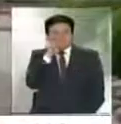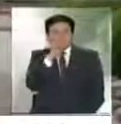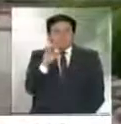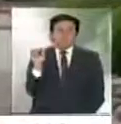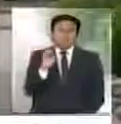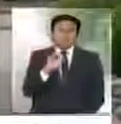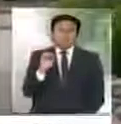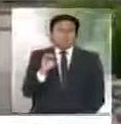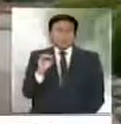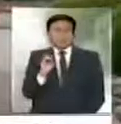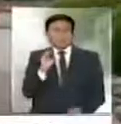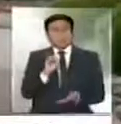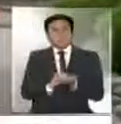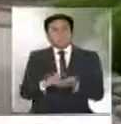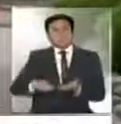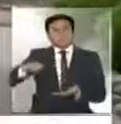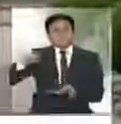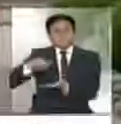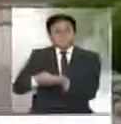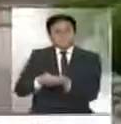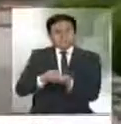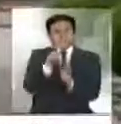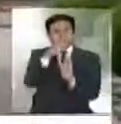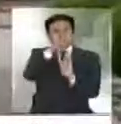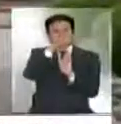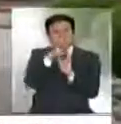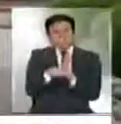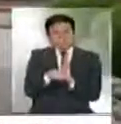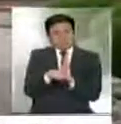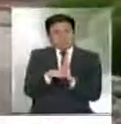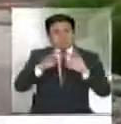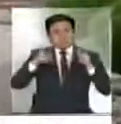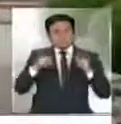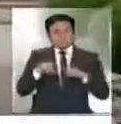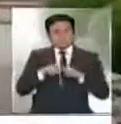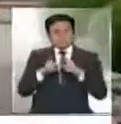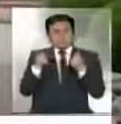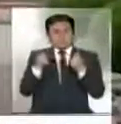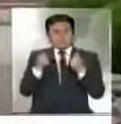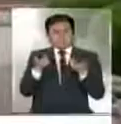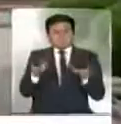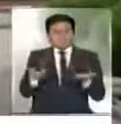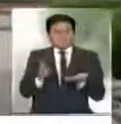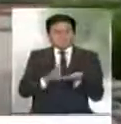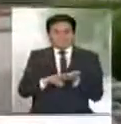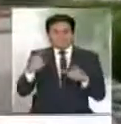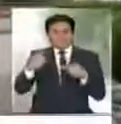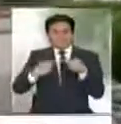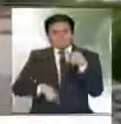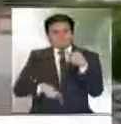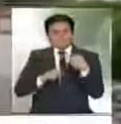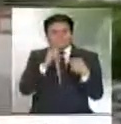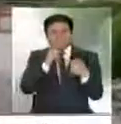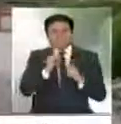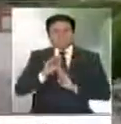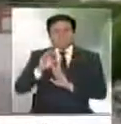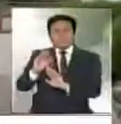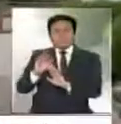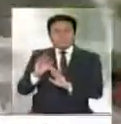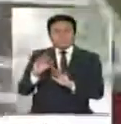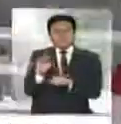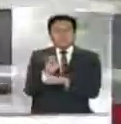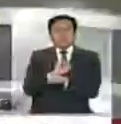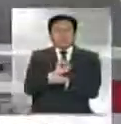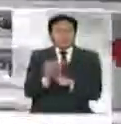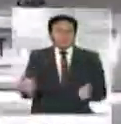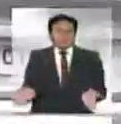o poner dinero fresco para que la tarifa baje, y eso en términos técnicos no tiene ni un sentido porque favorece el uso del